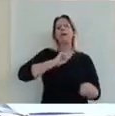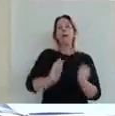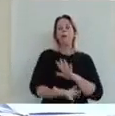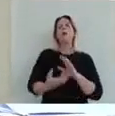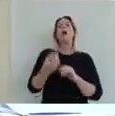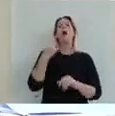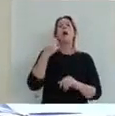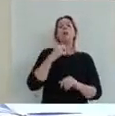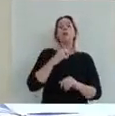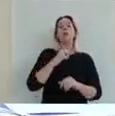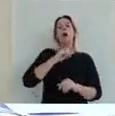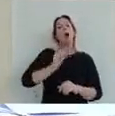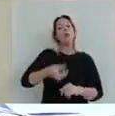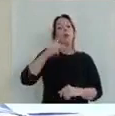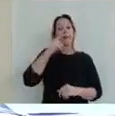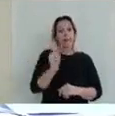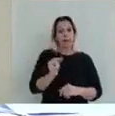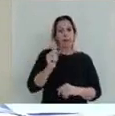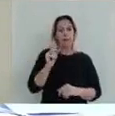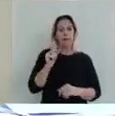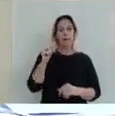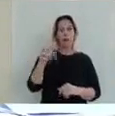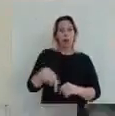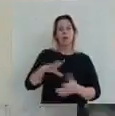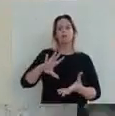son las modificaciones que queremos hacer a nuestro proyecto.